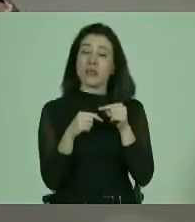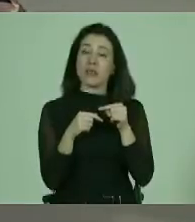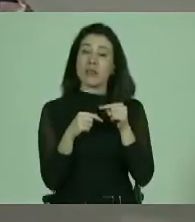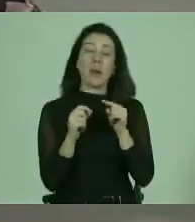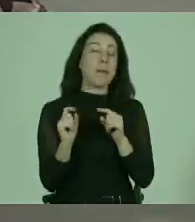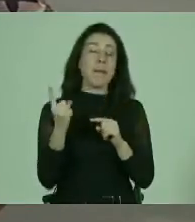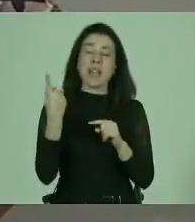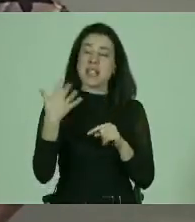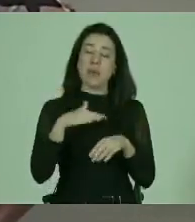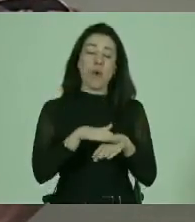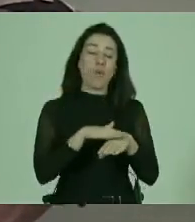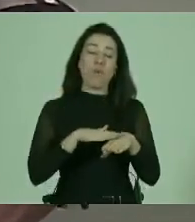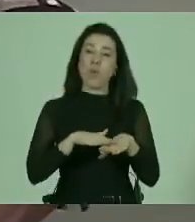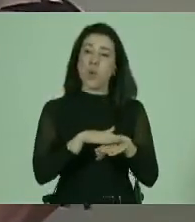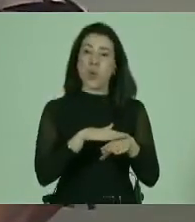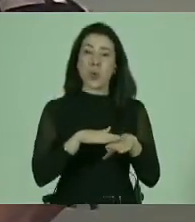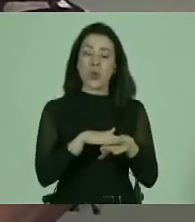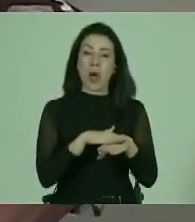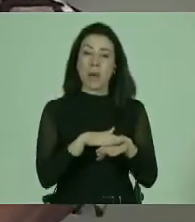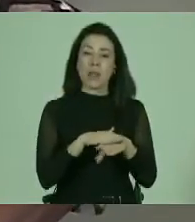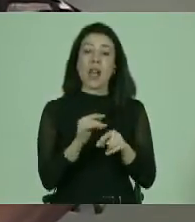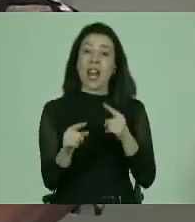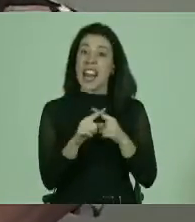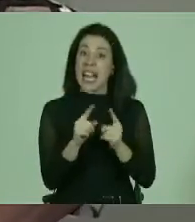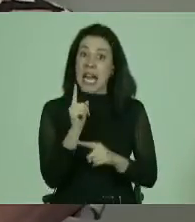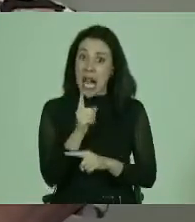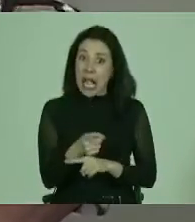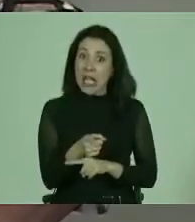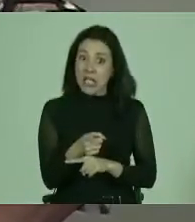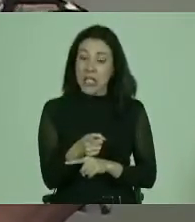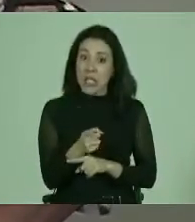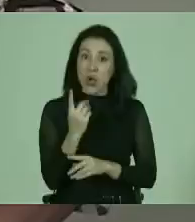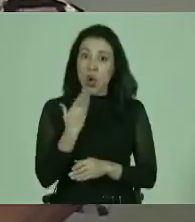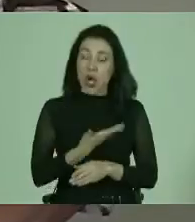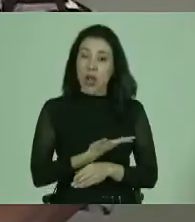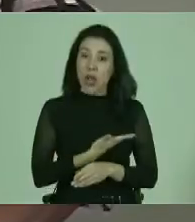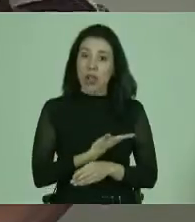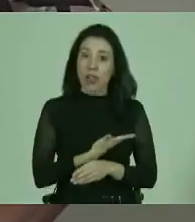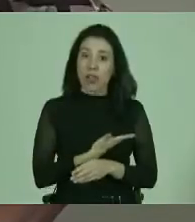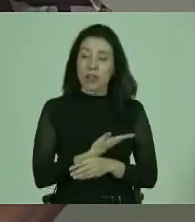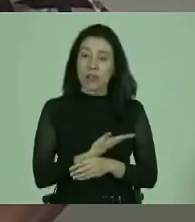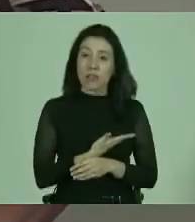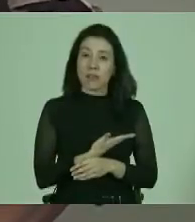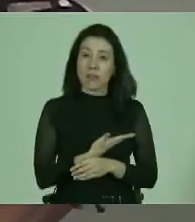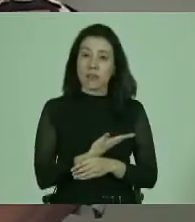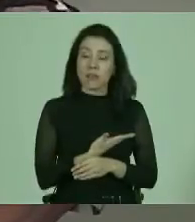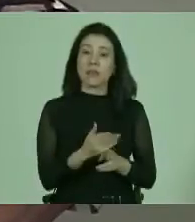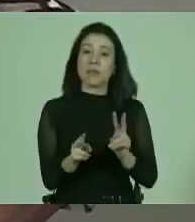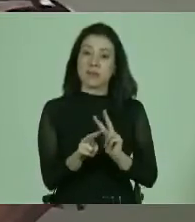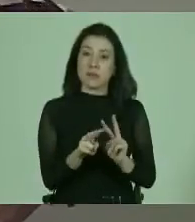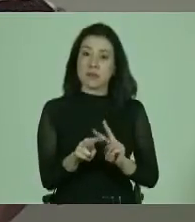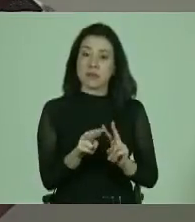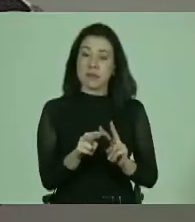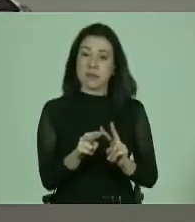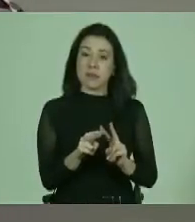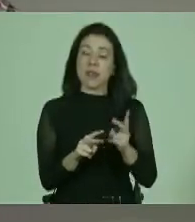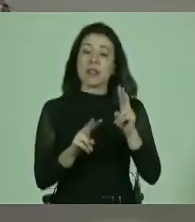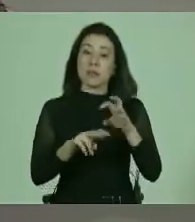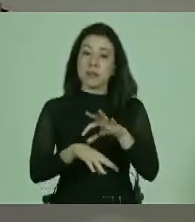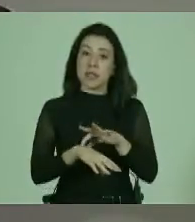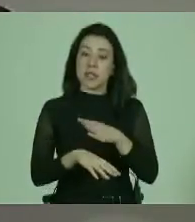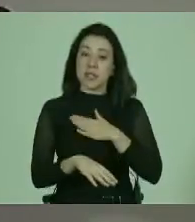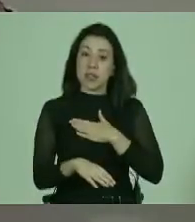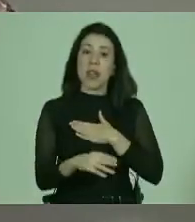fundamental es un principio y es un requisito que tiene que practicarse por supuesto en sanidad